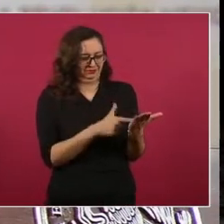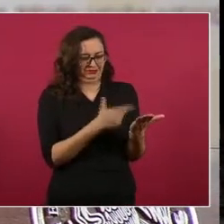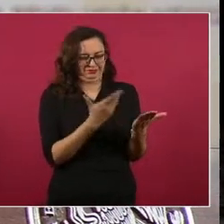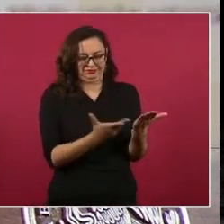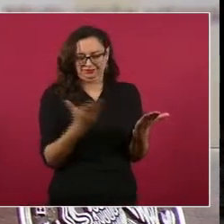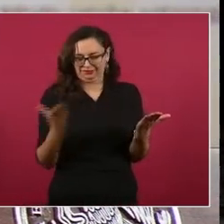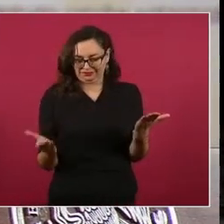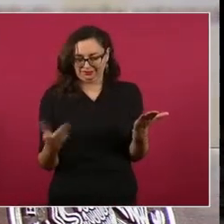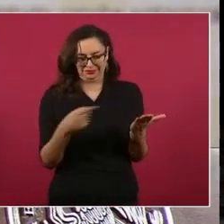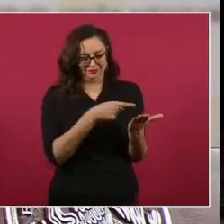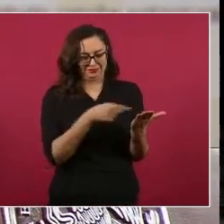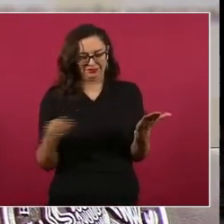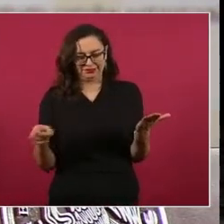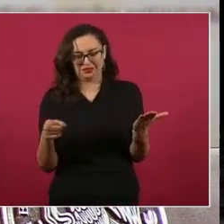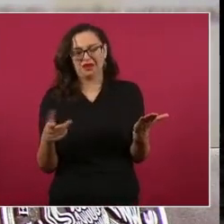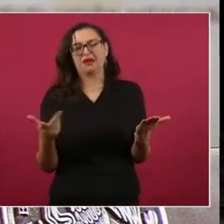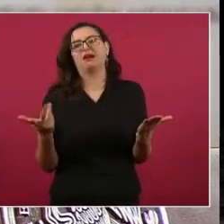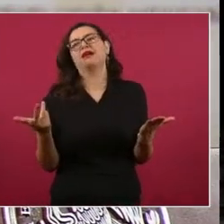tecnócratas